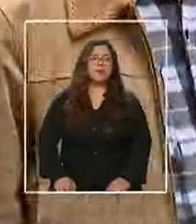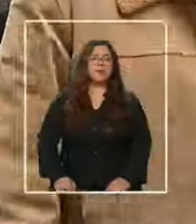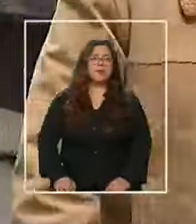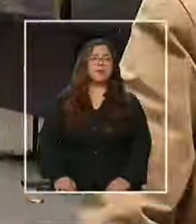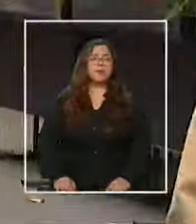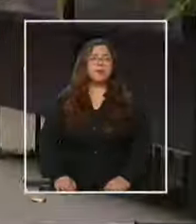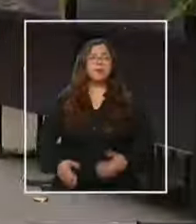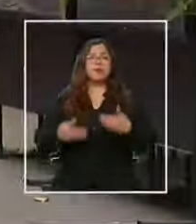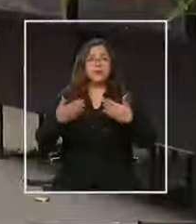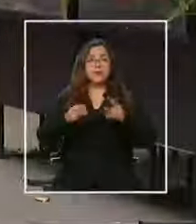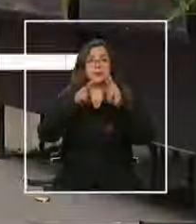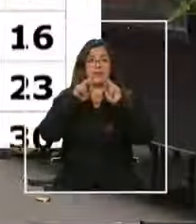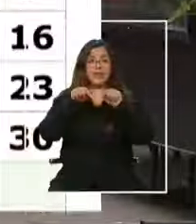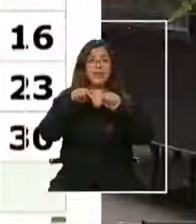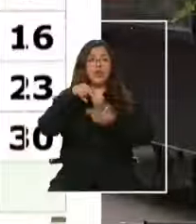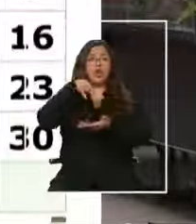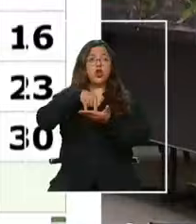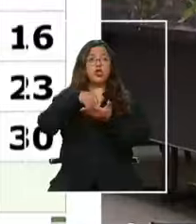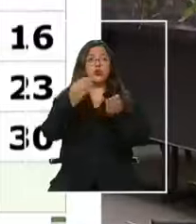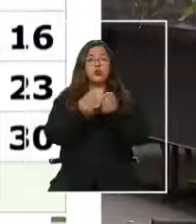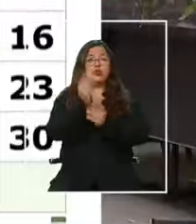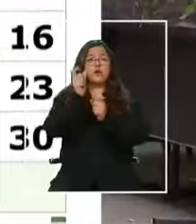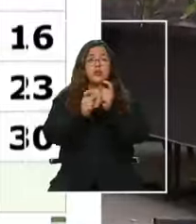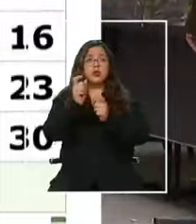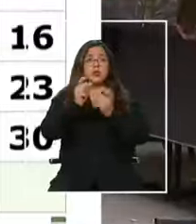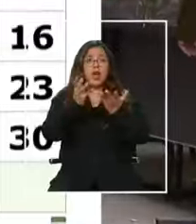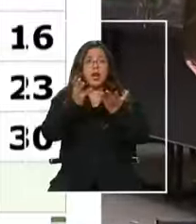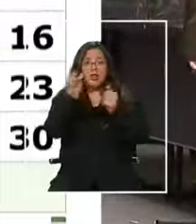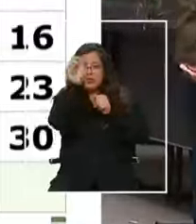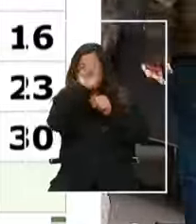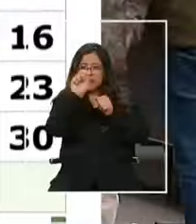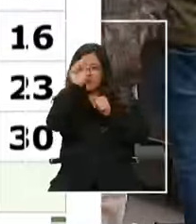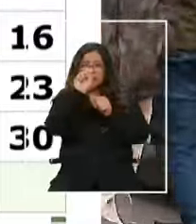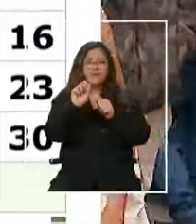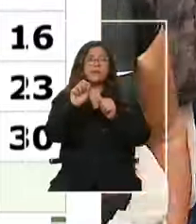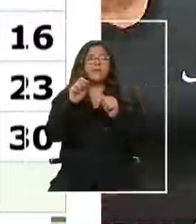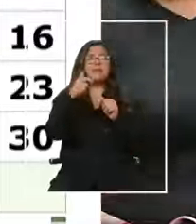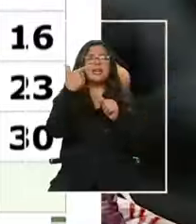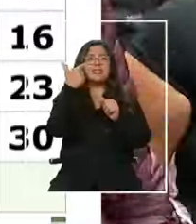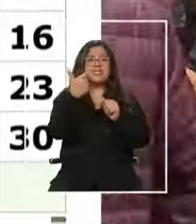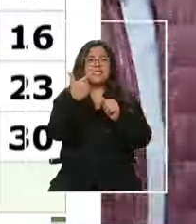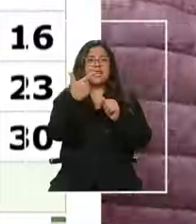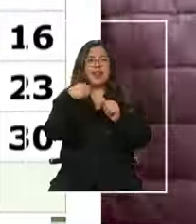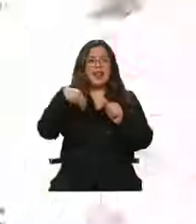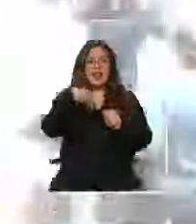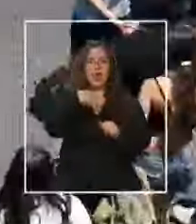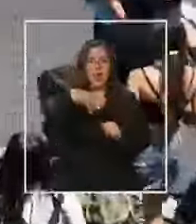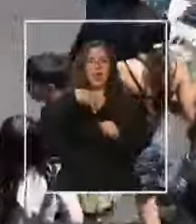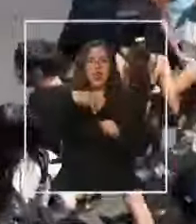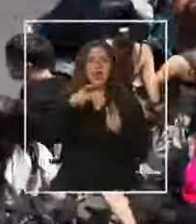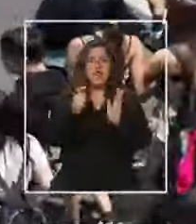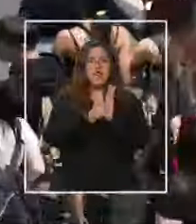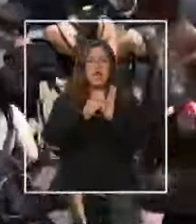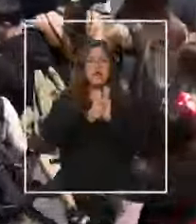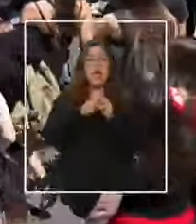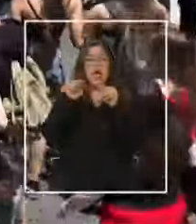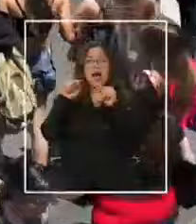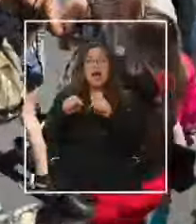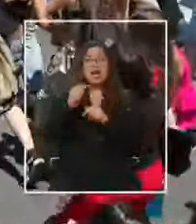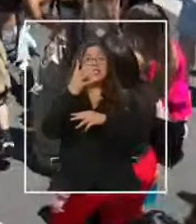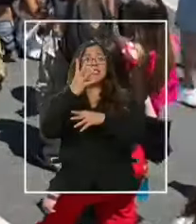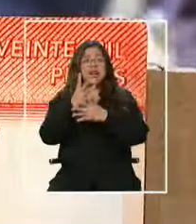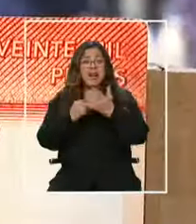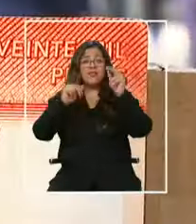Y por estos días en el Congreso son varios los que tienen anotado en su calendario esta fecha, el 7 de junio. Es que ese día se acaba